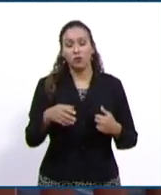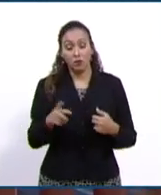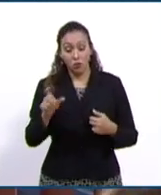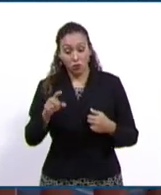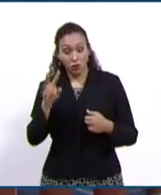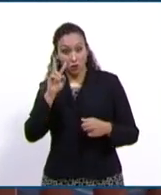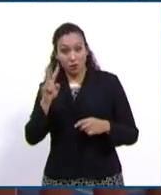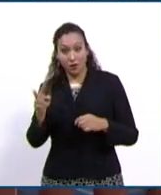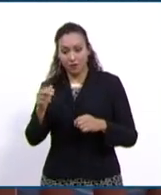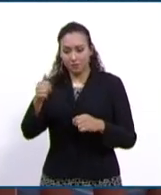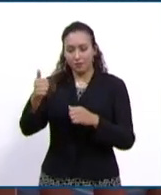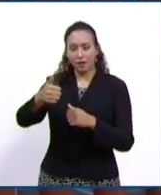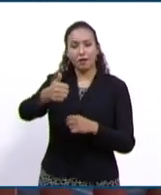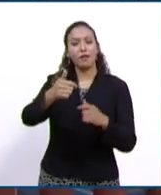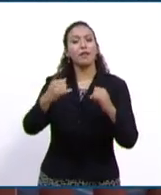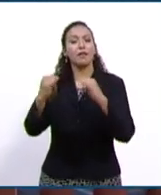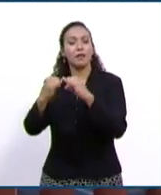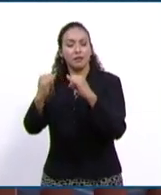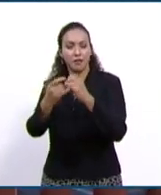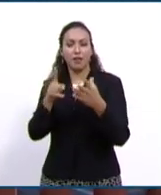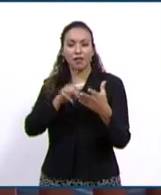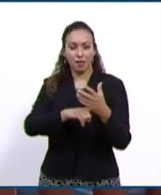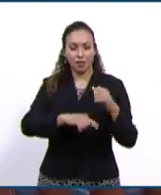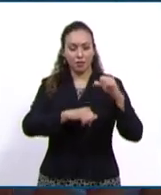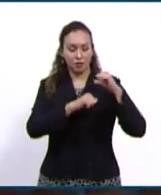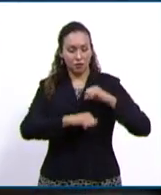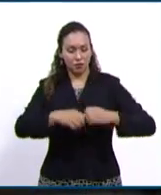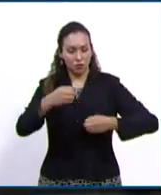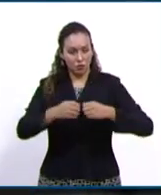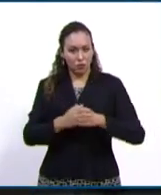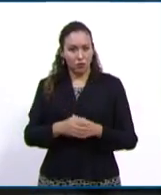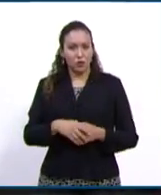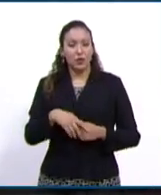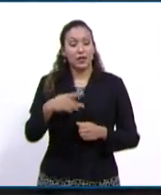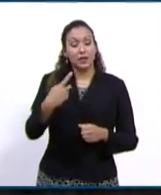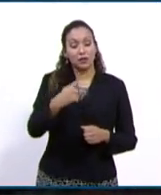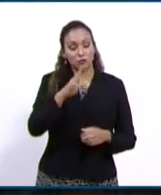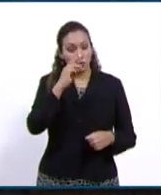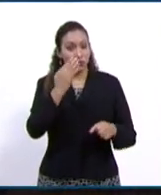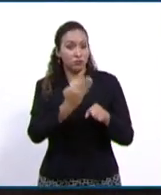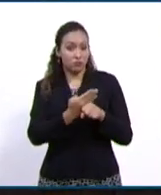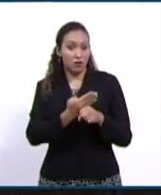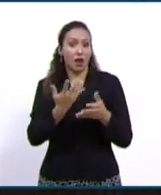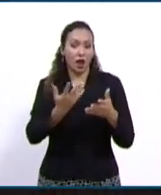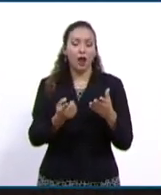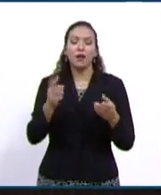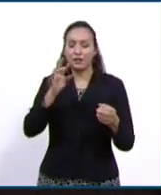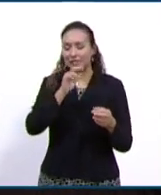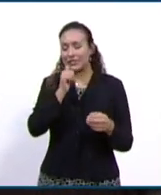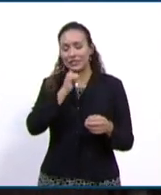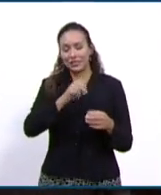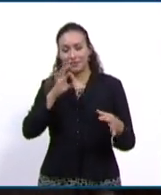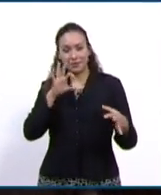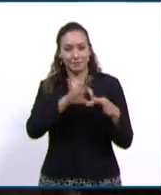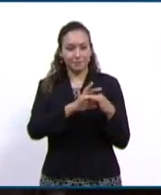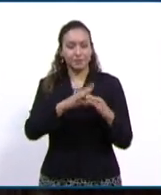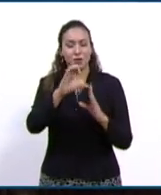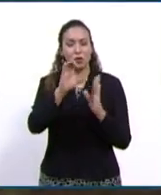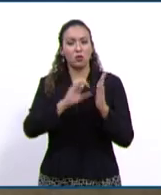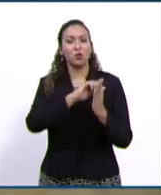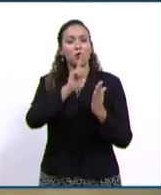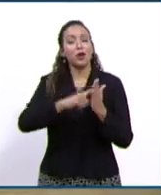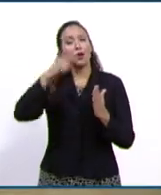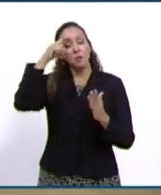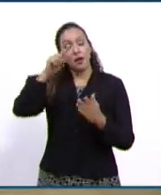de las funciones que tiene encomendadas el Poder Judicial Federal y las obligaciones constitucionales establecidas para satisfacer la demanda